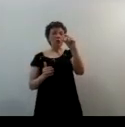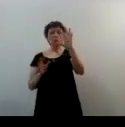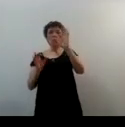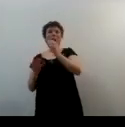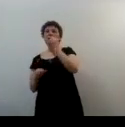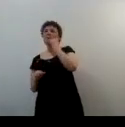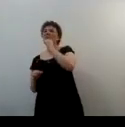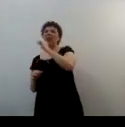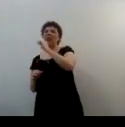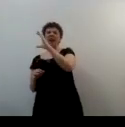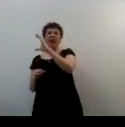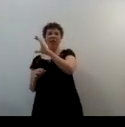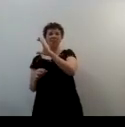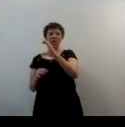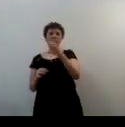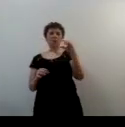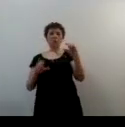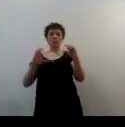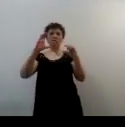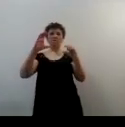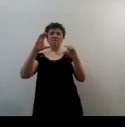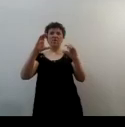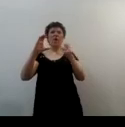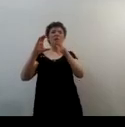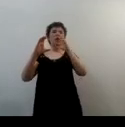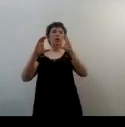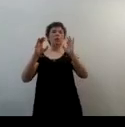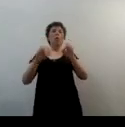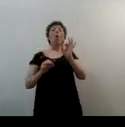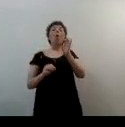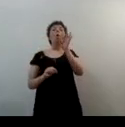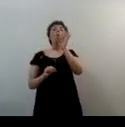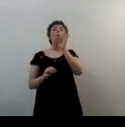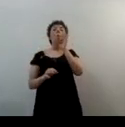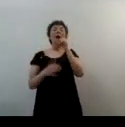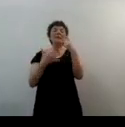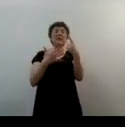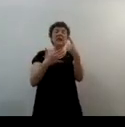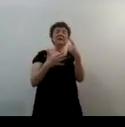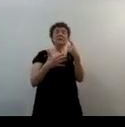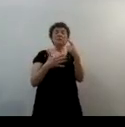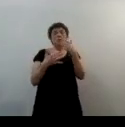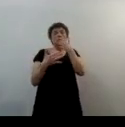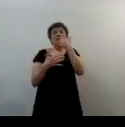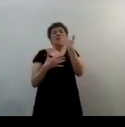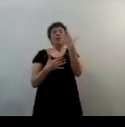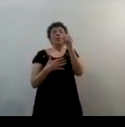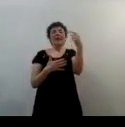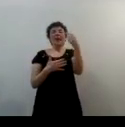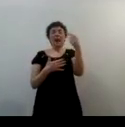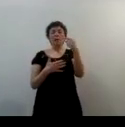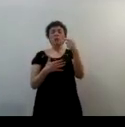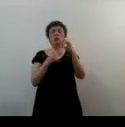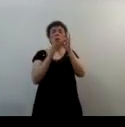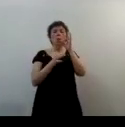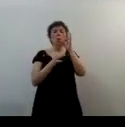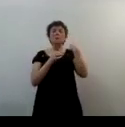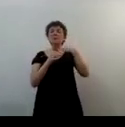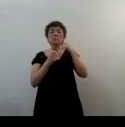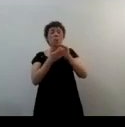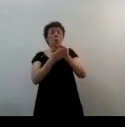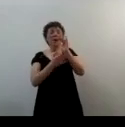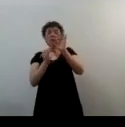como referencia, ¿vale? O uvas, que 6-8 uvas, o sea, 50 gramos de uvas, te aportan la misma cantidad de energía que esa